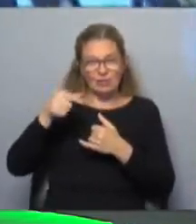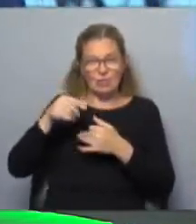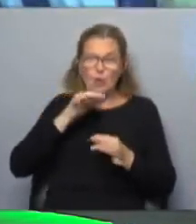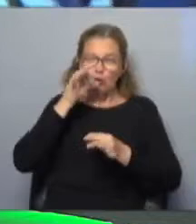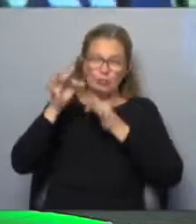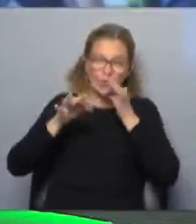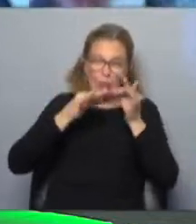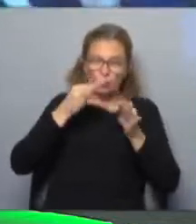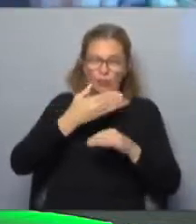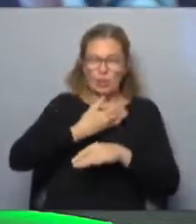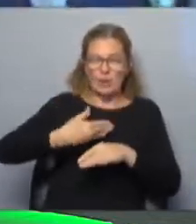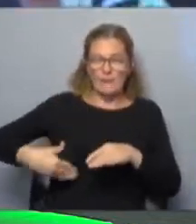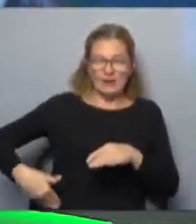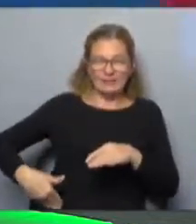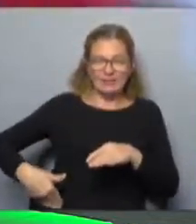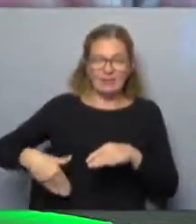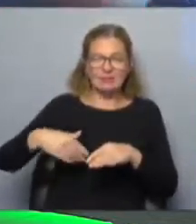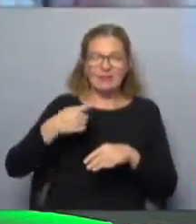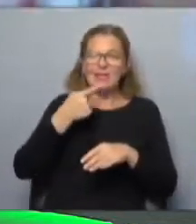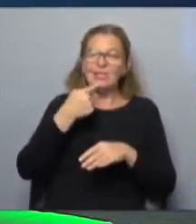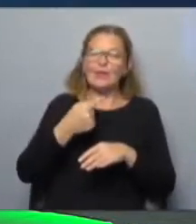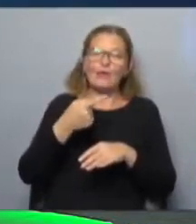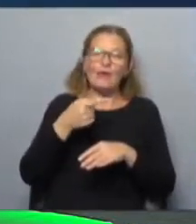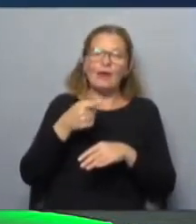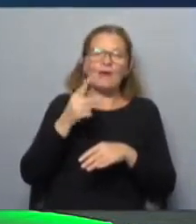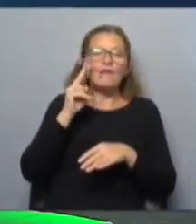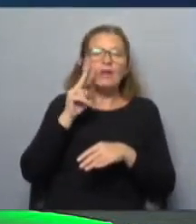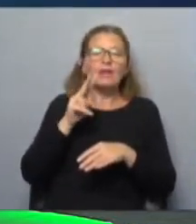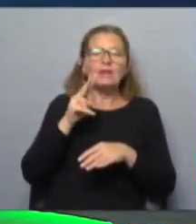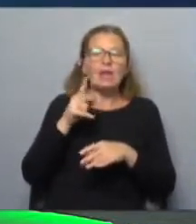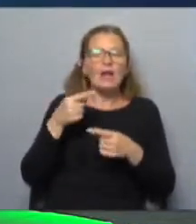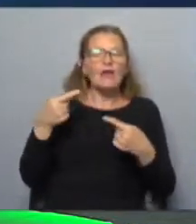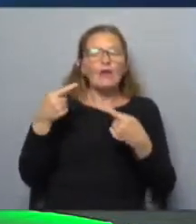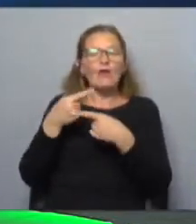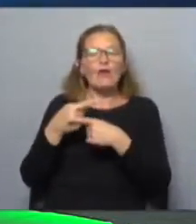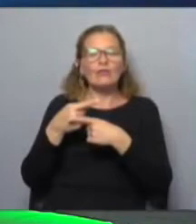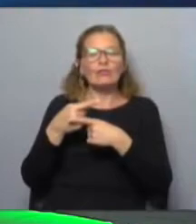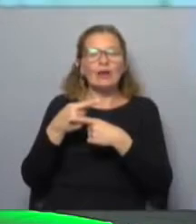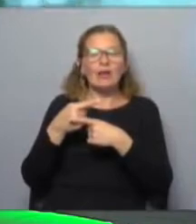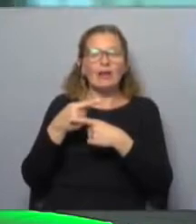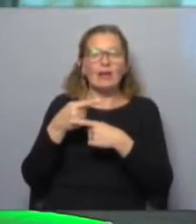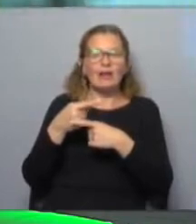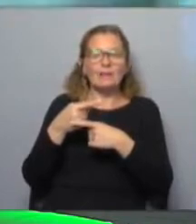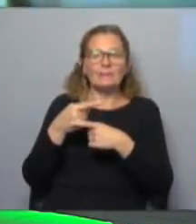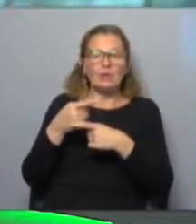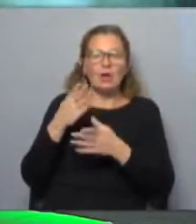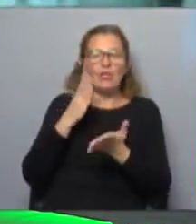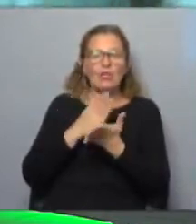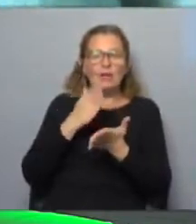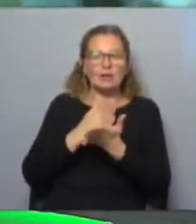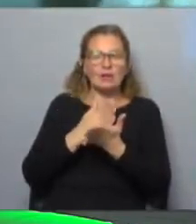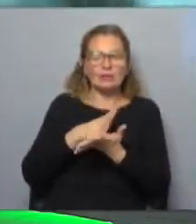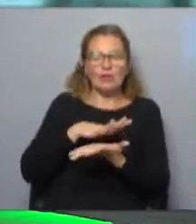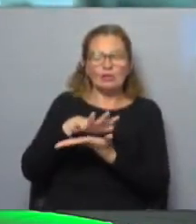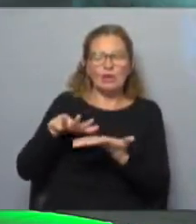discurso del presidente Vladimir Putin quien dijo que se veían amenazadas precisamente los derechos y la